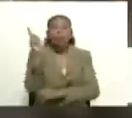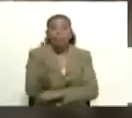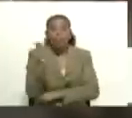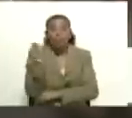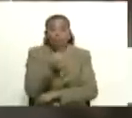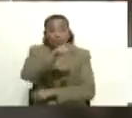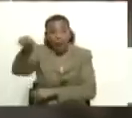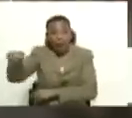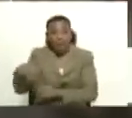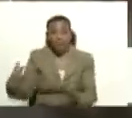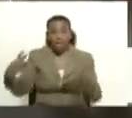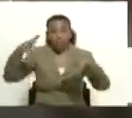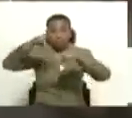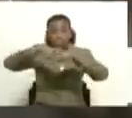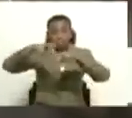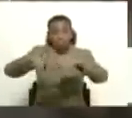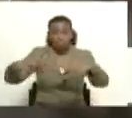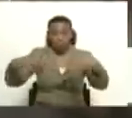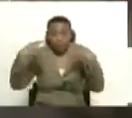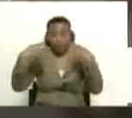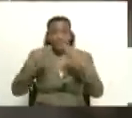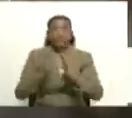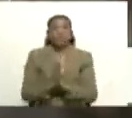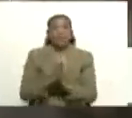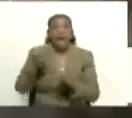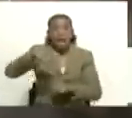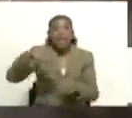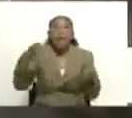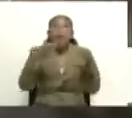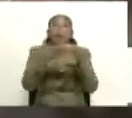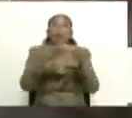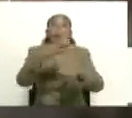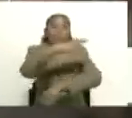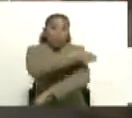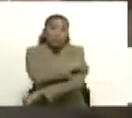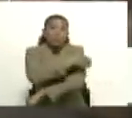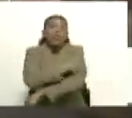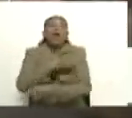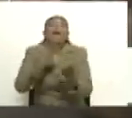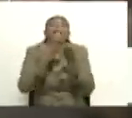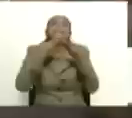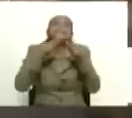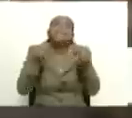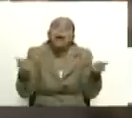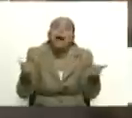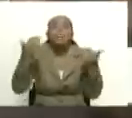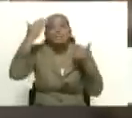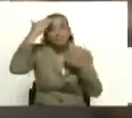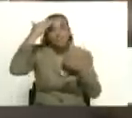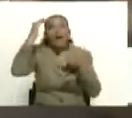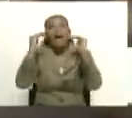y diputadas, que aquí la oposición sana, sensata,